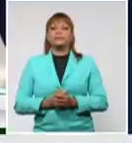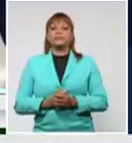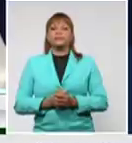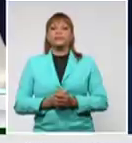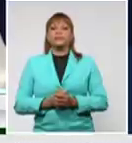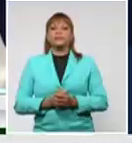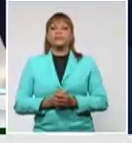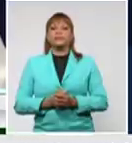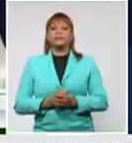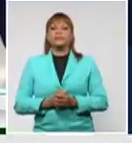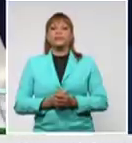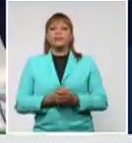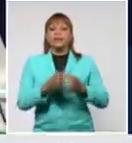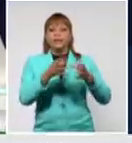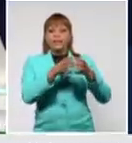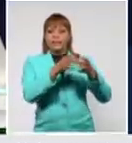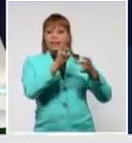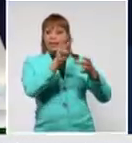19 de los 30,